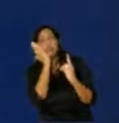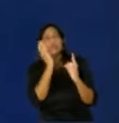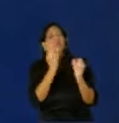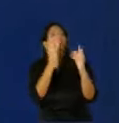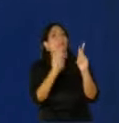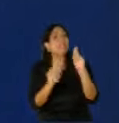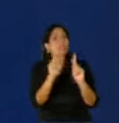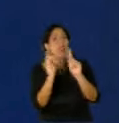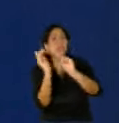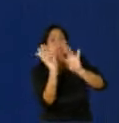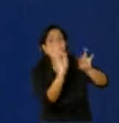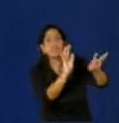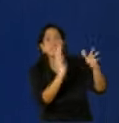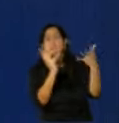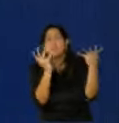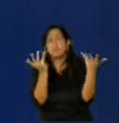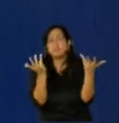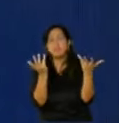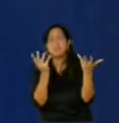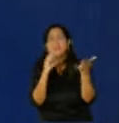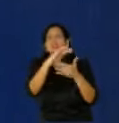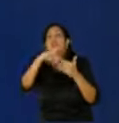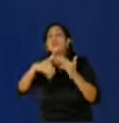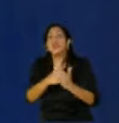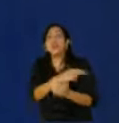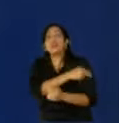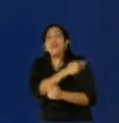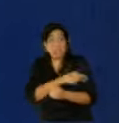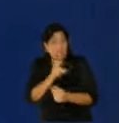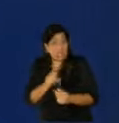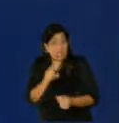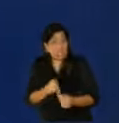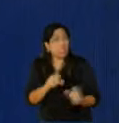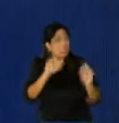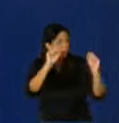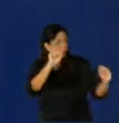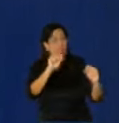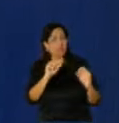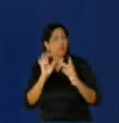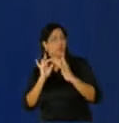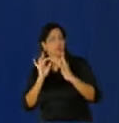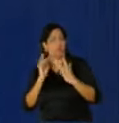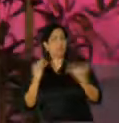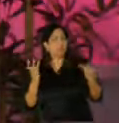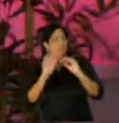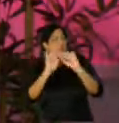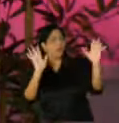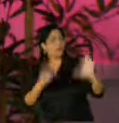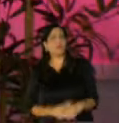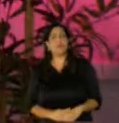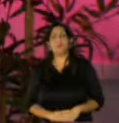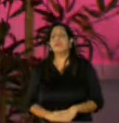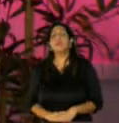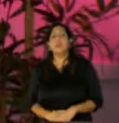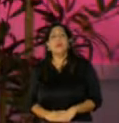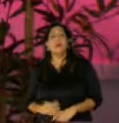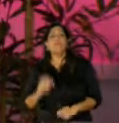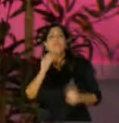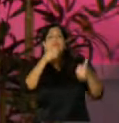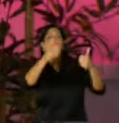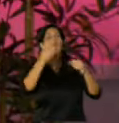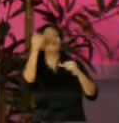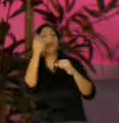que todas las personas o todos los hospitales que necesiten pruebas las pueden obtener. Tengo una última pregunta, doctor Rodríguez.